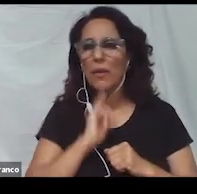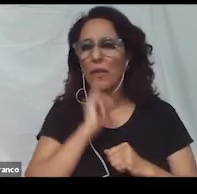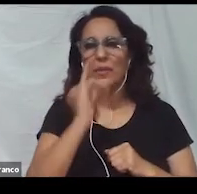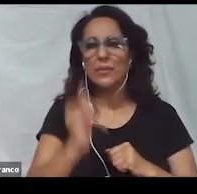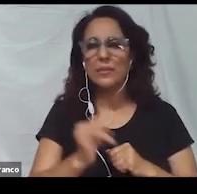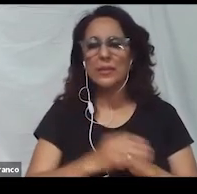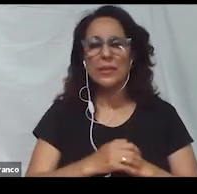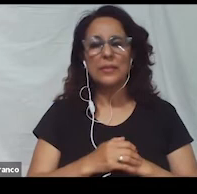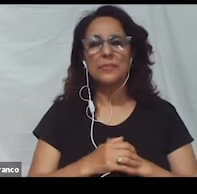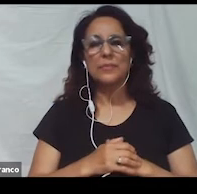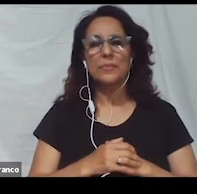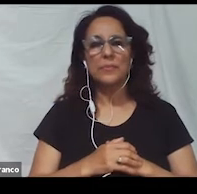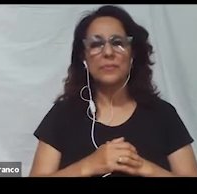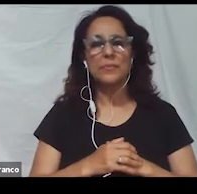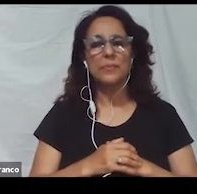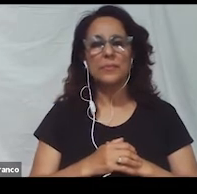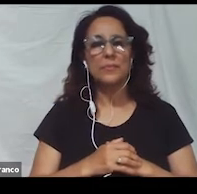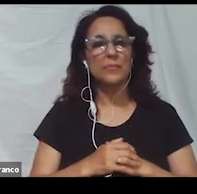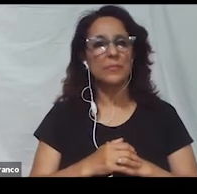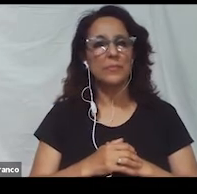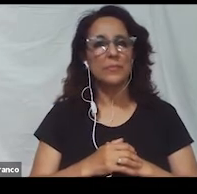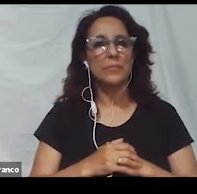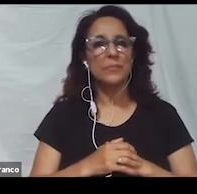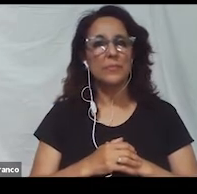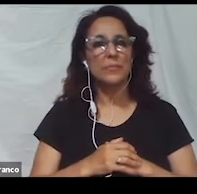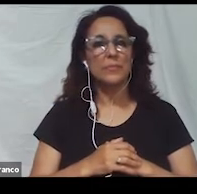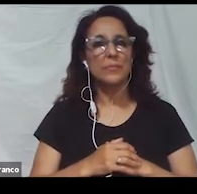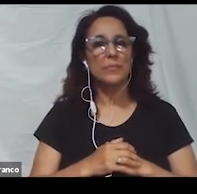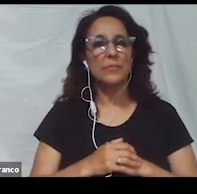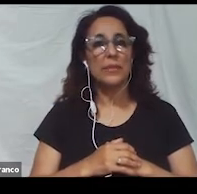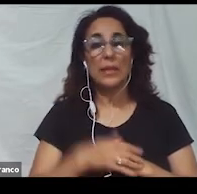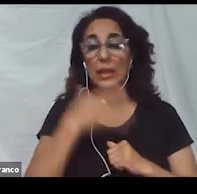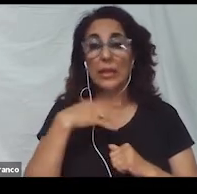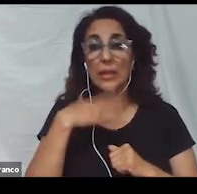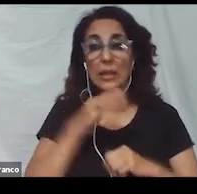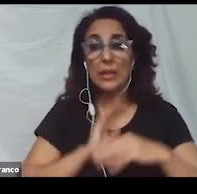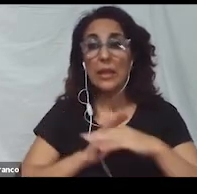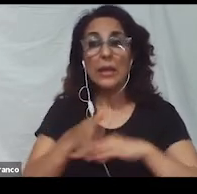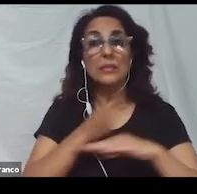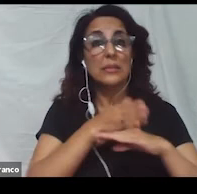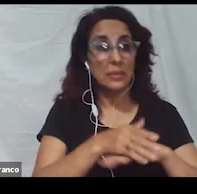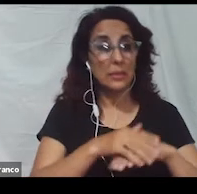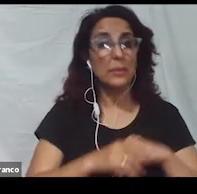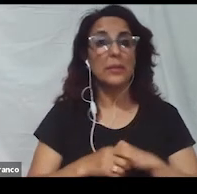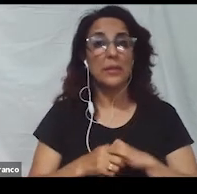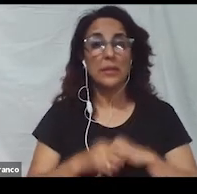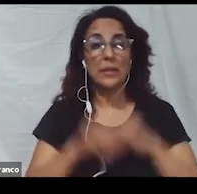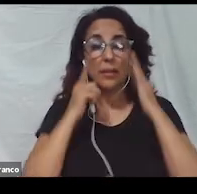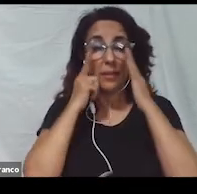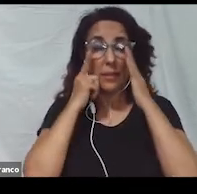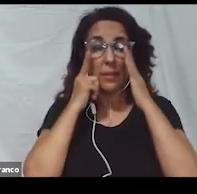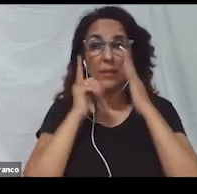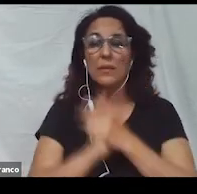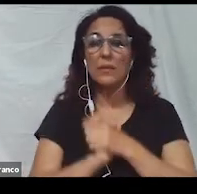les quiero mencionar que una vez que ya comprenden el tema de la accesibilidad, cómo validar la